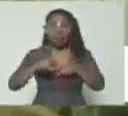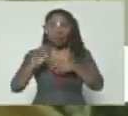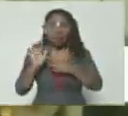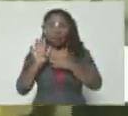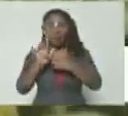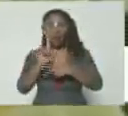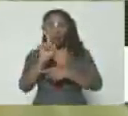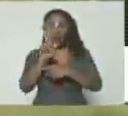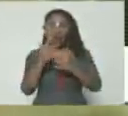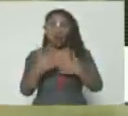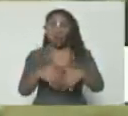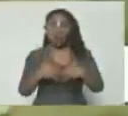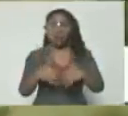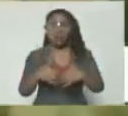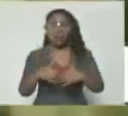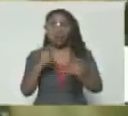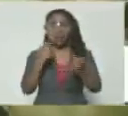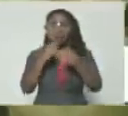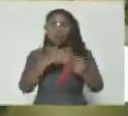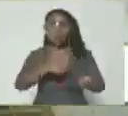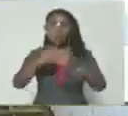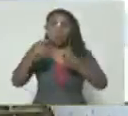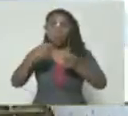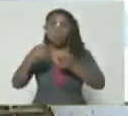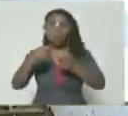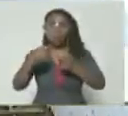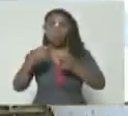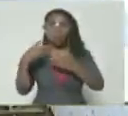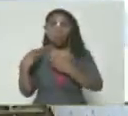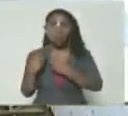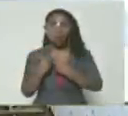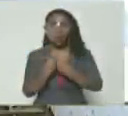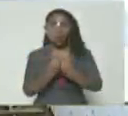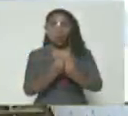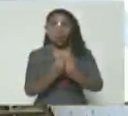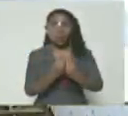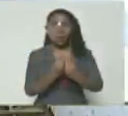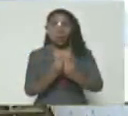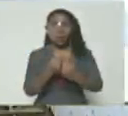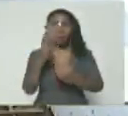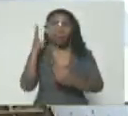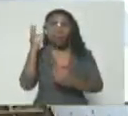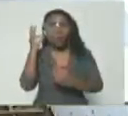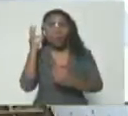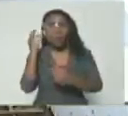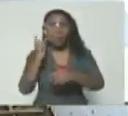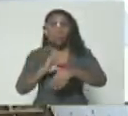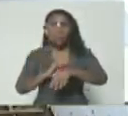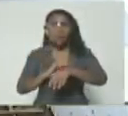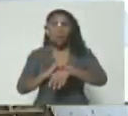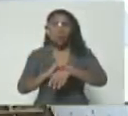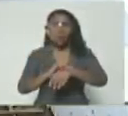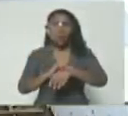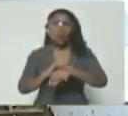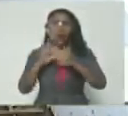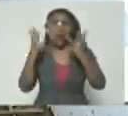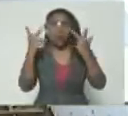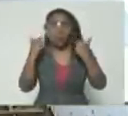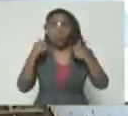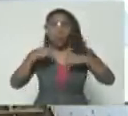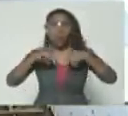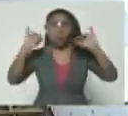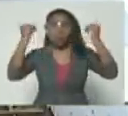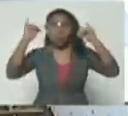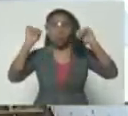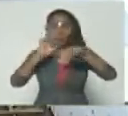de una de las empresas exportadoras. Y me acompaña la camarada médico veterinario, hoy celebrando el Día de